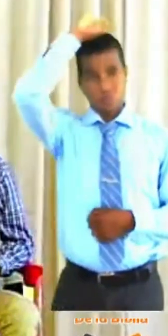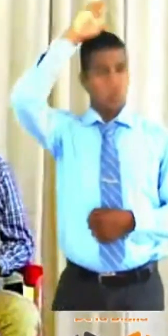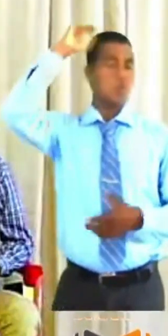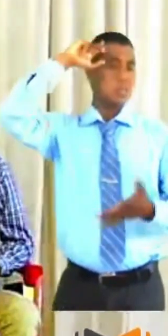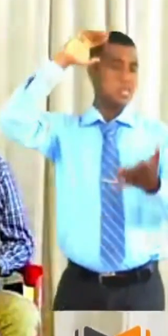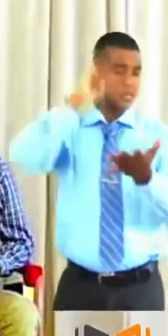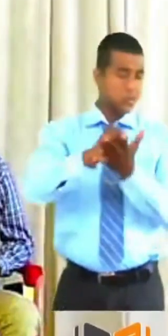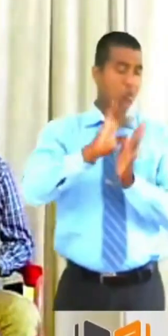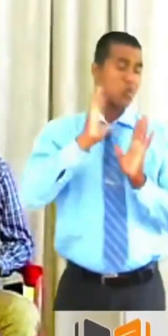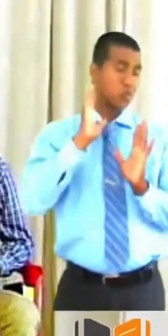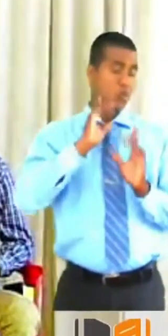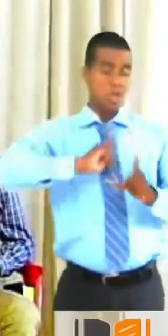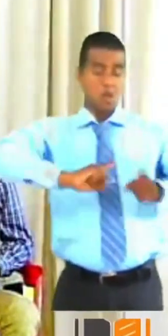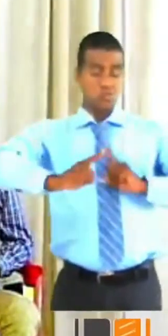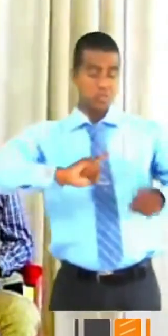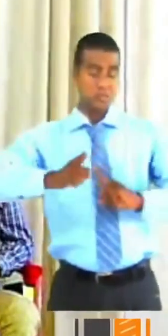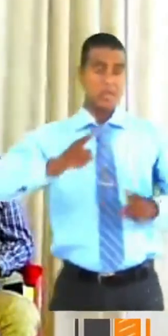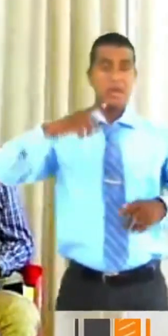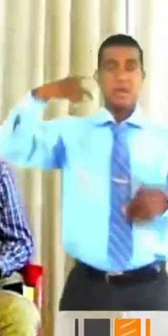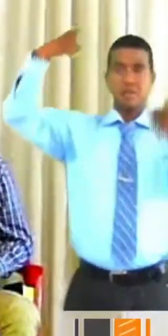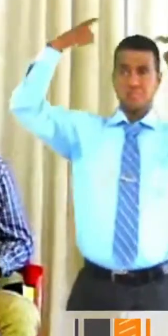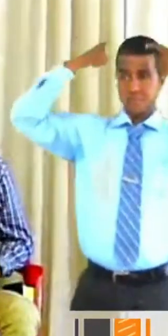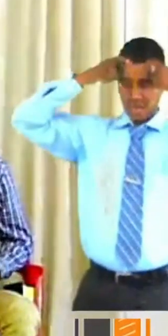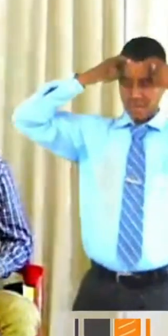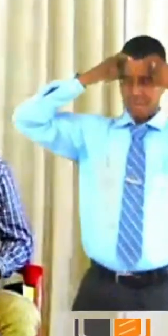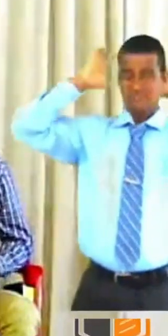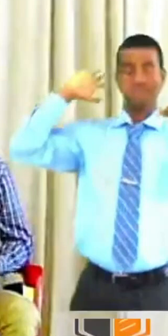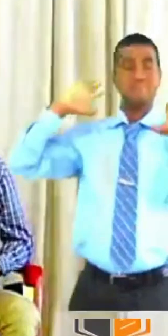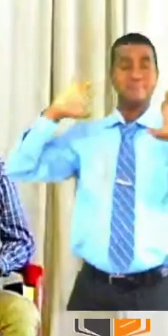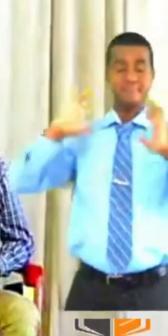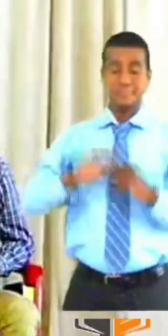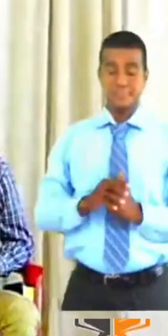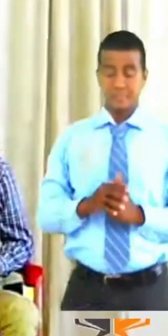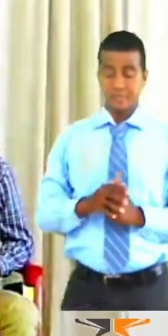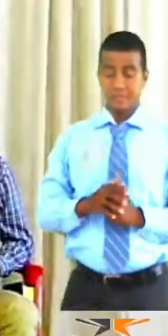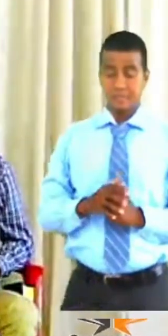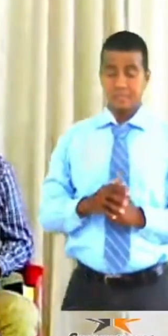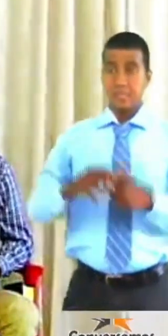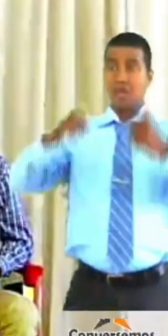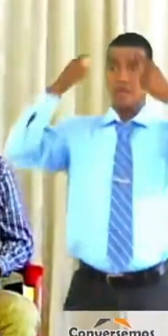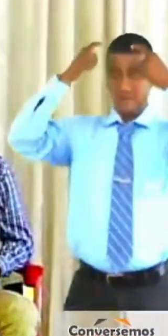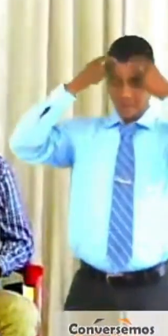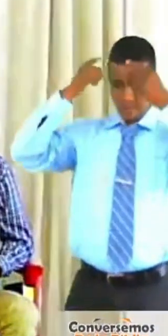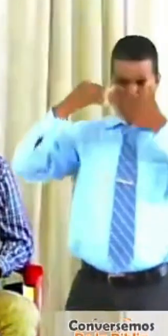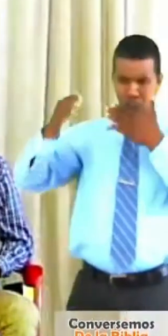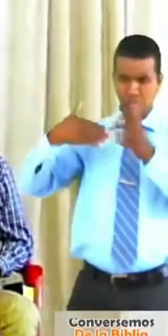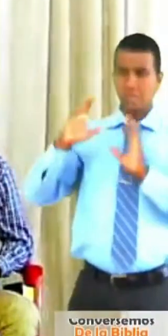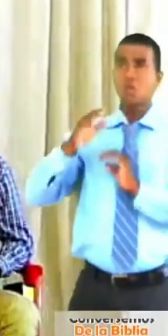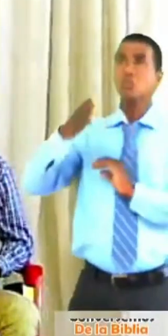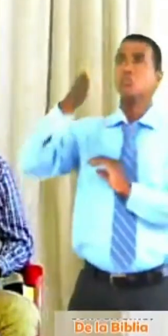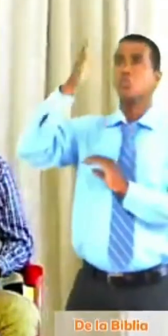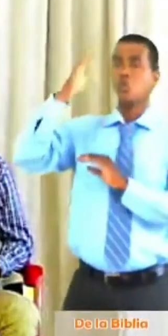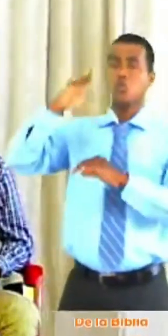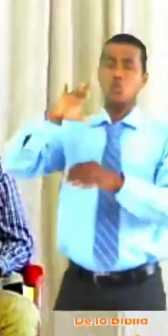era el rey. Él no tenía la autoridad para ofrecer el sacrificio. Por más rey que fuera, Dios había